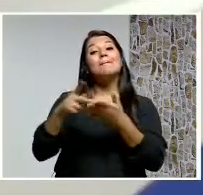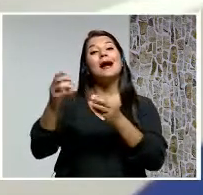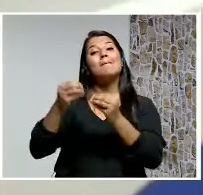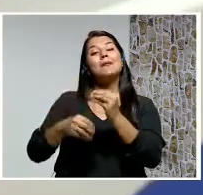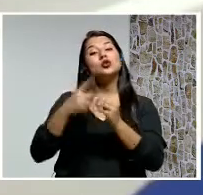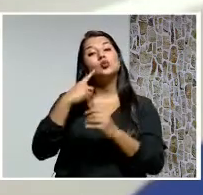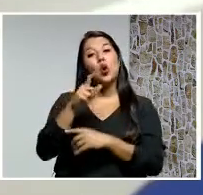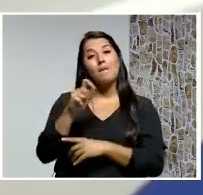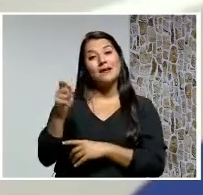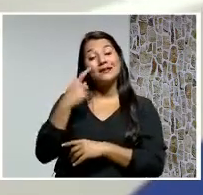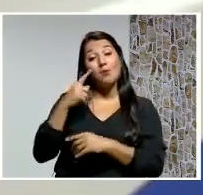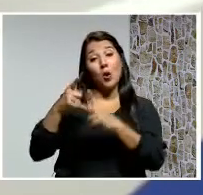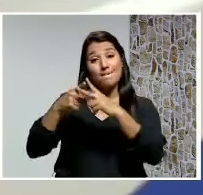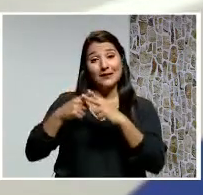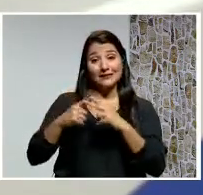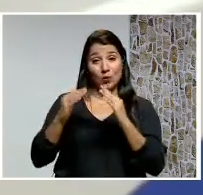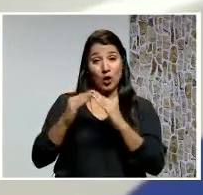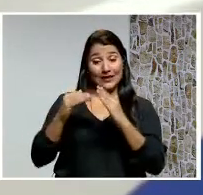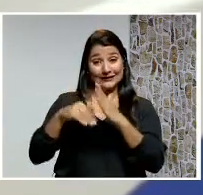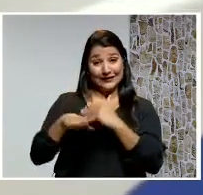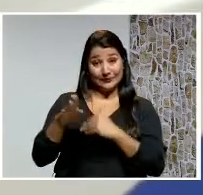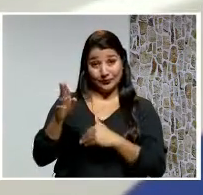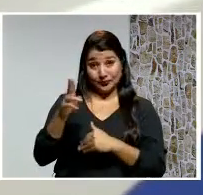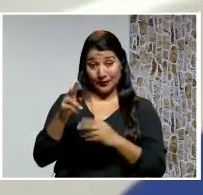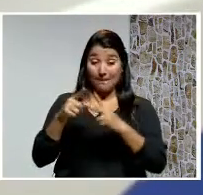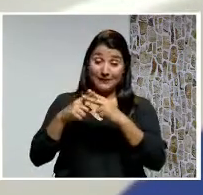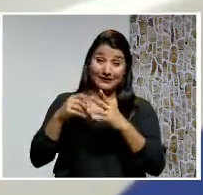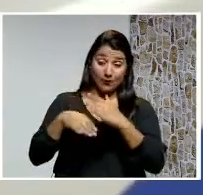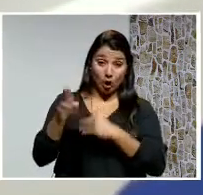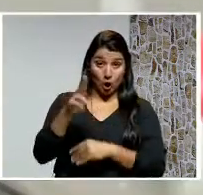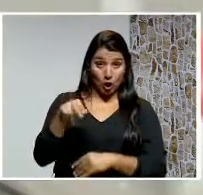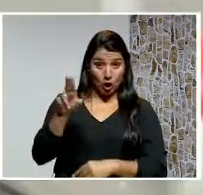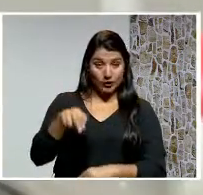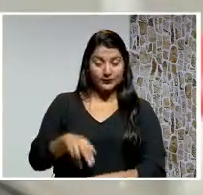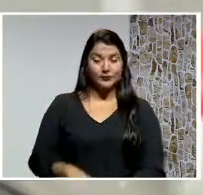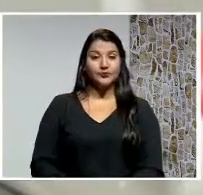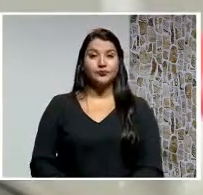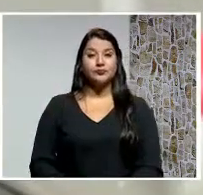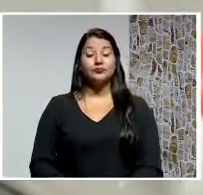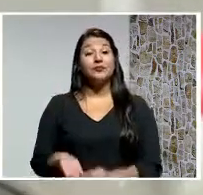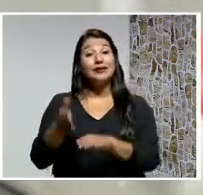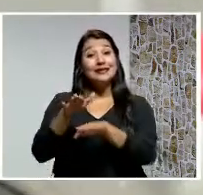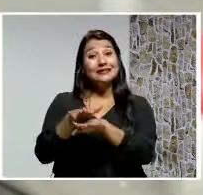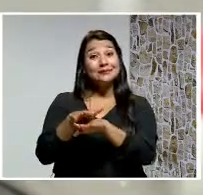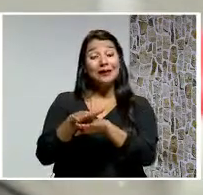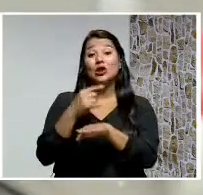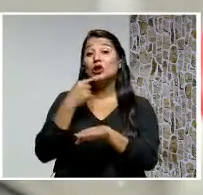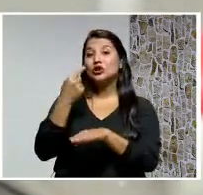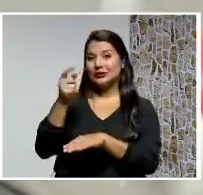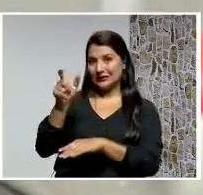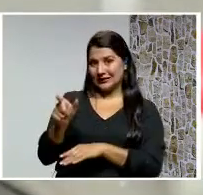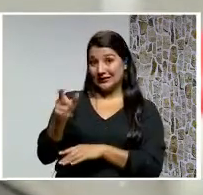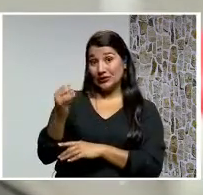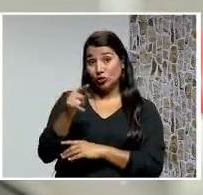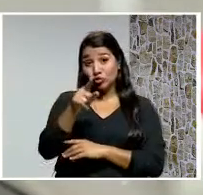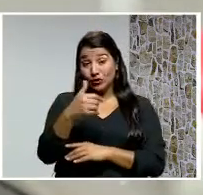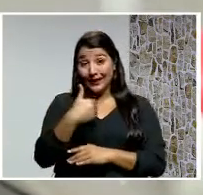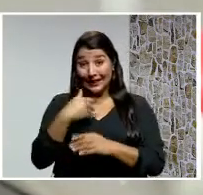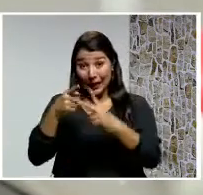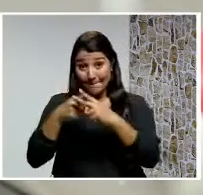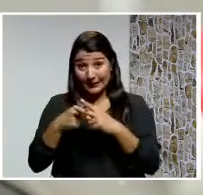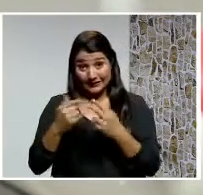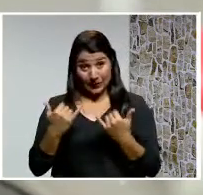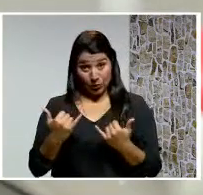crédito, señaló el economista Gerardo Corrales. El experto afirmó que quienes tienen créditos en la